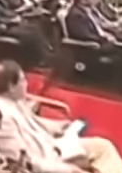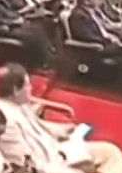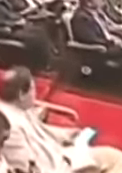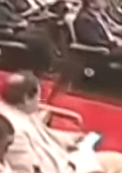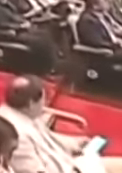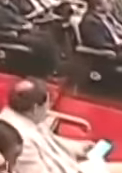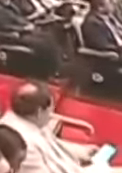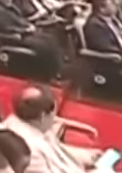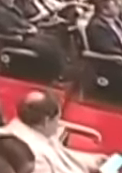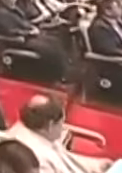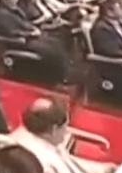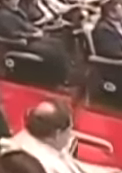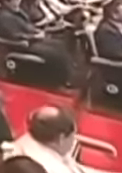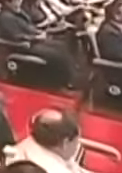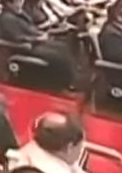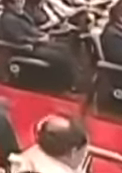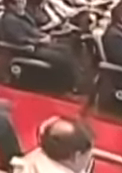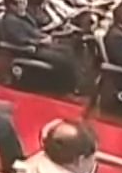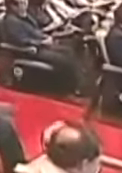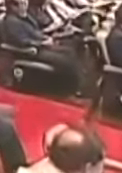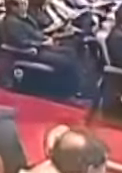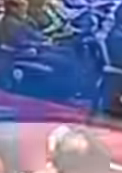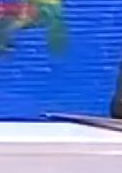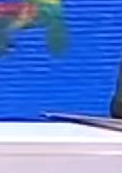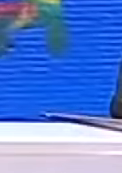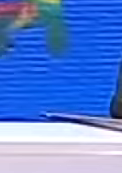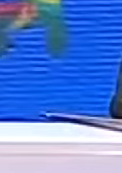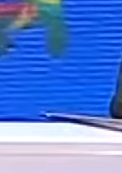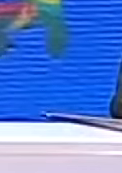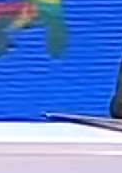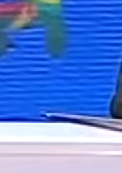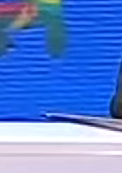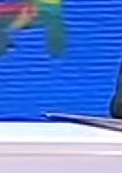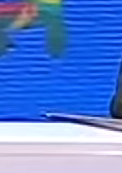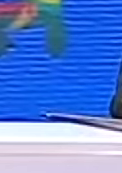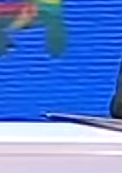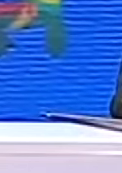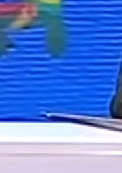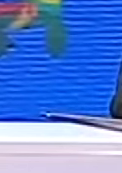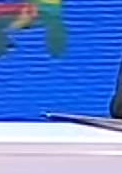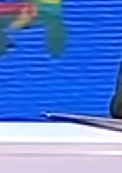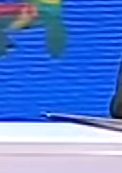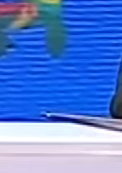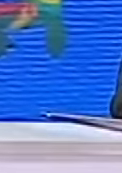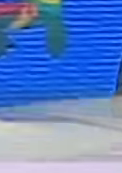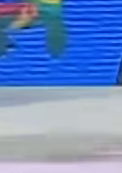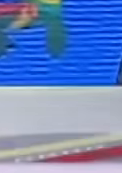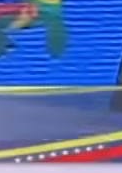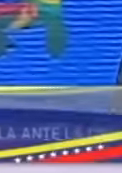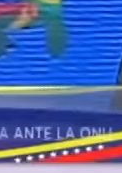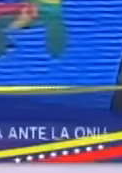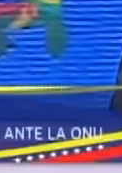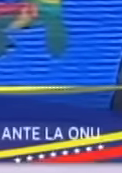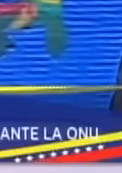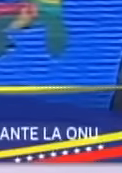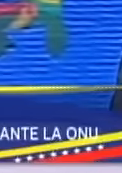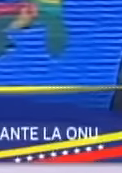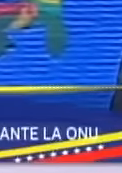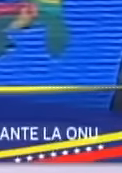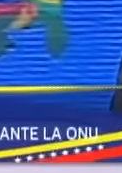no porque no hubiera nadie aquí, que es una, estamos haciendo una gran corrección a la interpretación histórica. Los